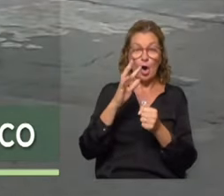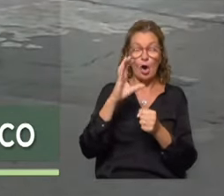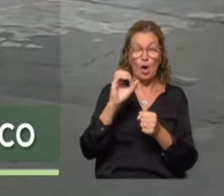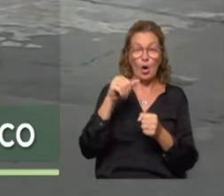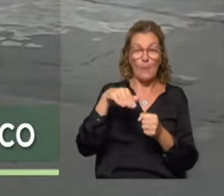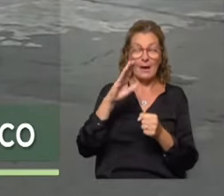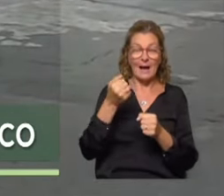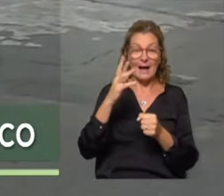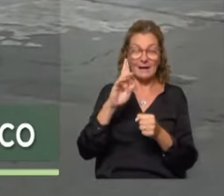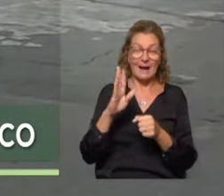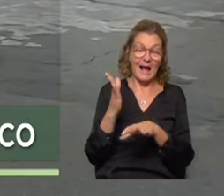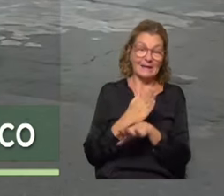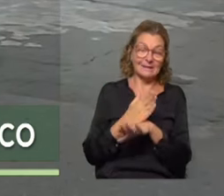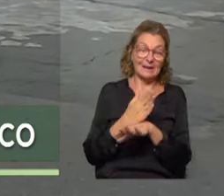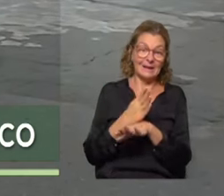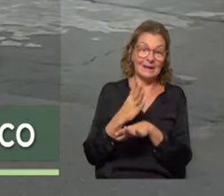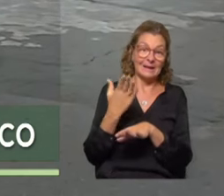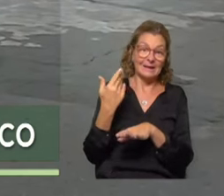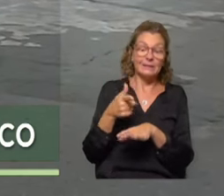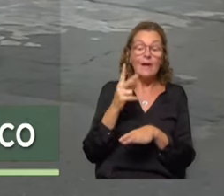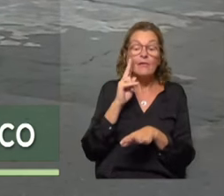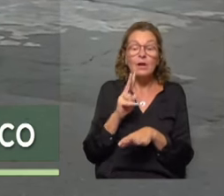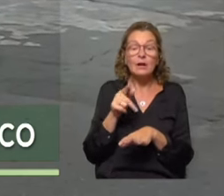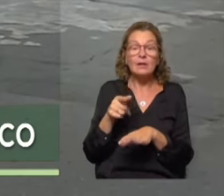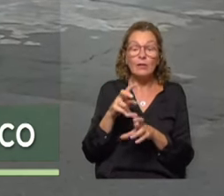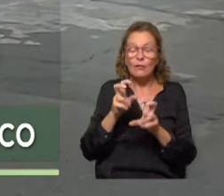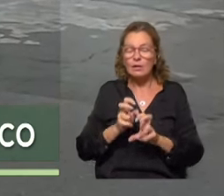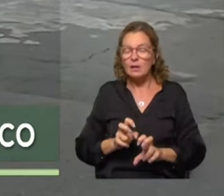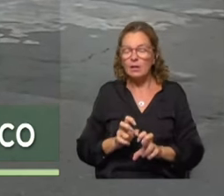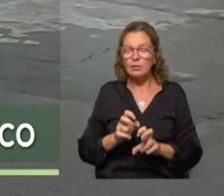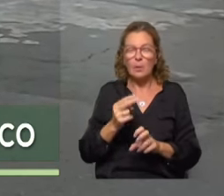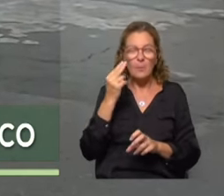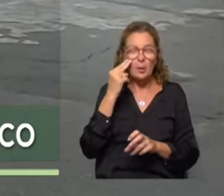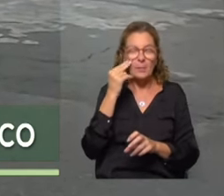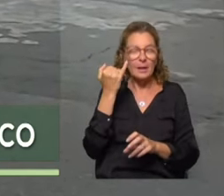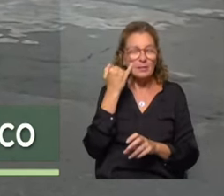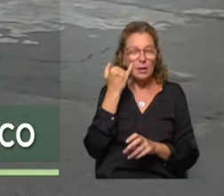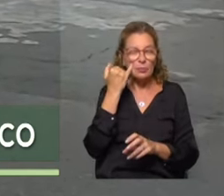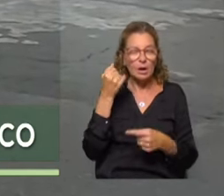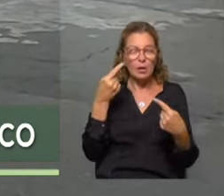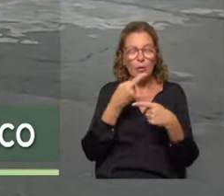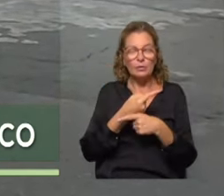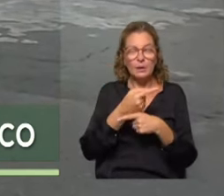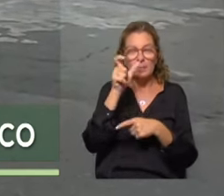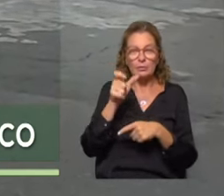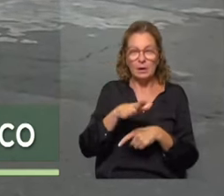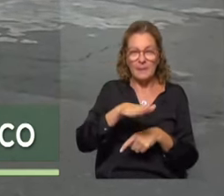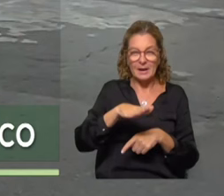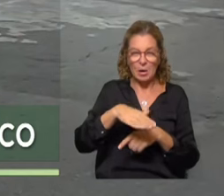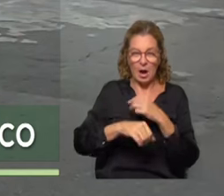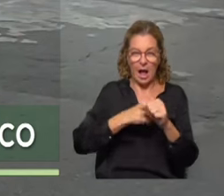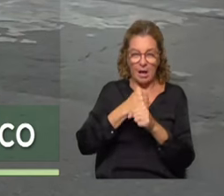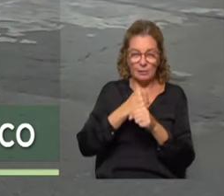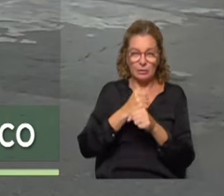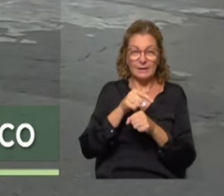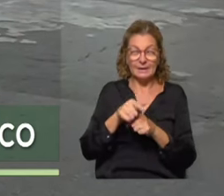que montó el ex senador para intentar cubrir sus crímenes sexuales contra personas menores de edad. En esta instancia